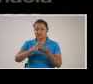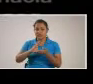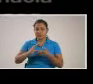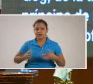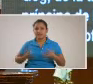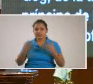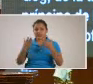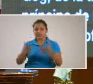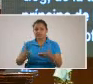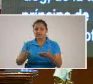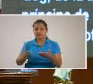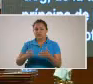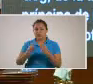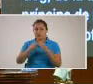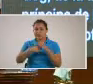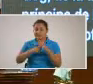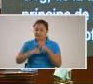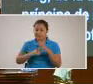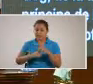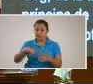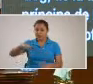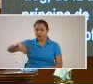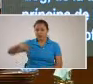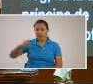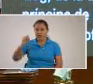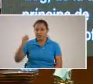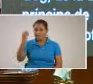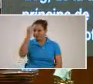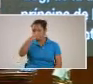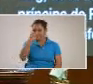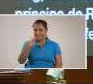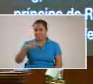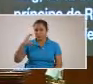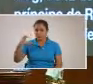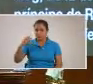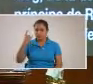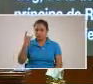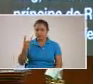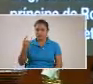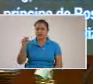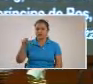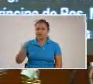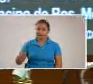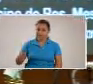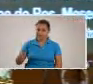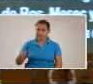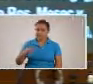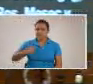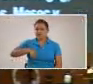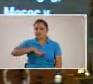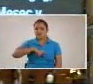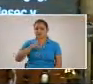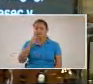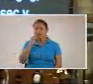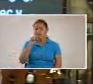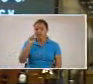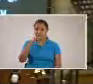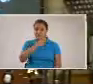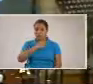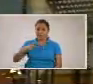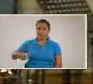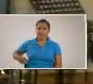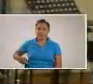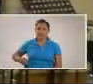como Moscú, y Tubal. Entonces, aquí nos habla de un príncipe, de